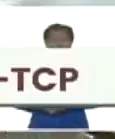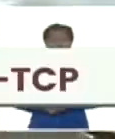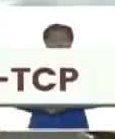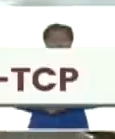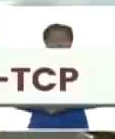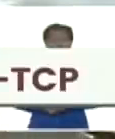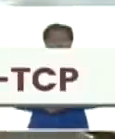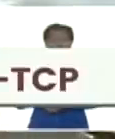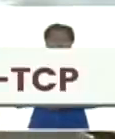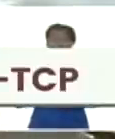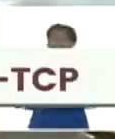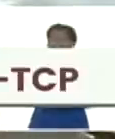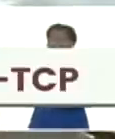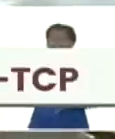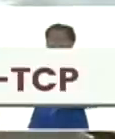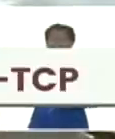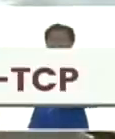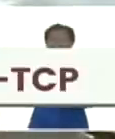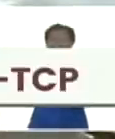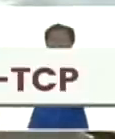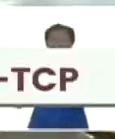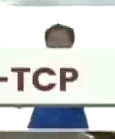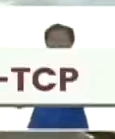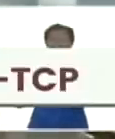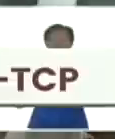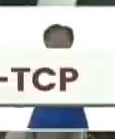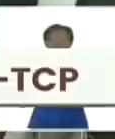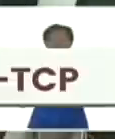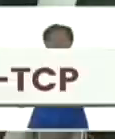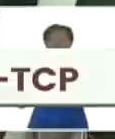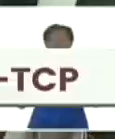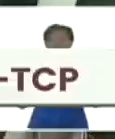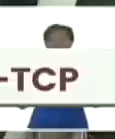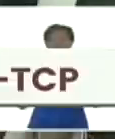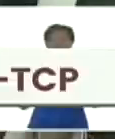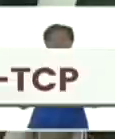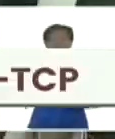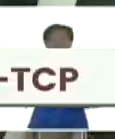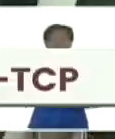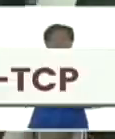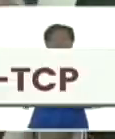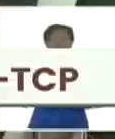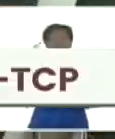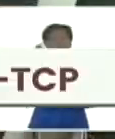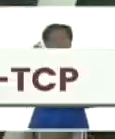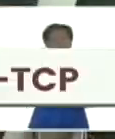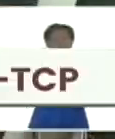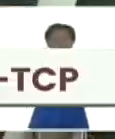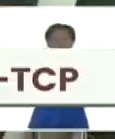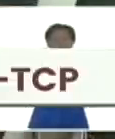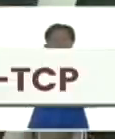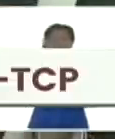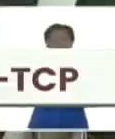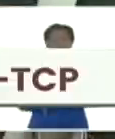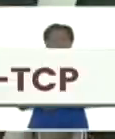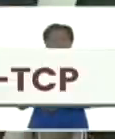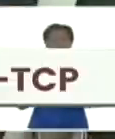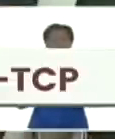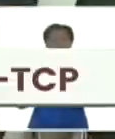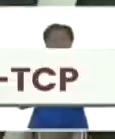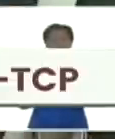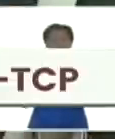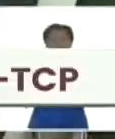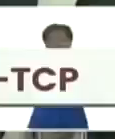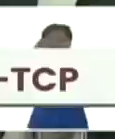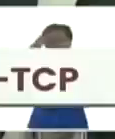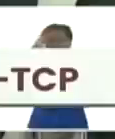Por nuestra historia reciente y por el futuro de nuestro pueblo, de apoyar a Cuba y